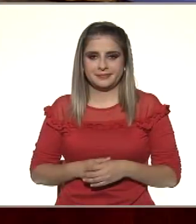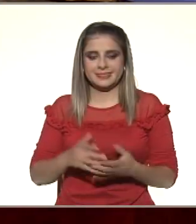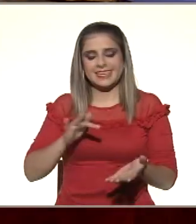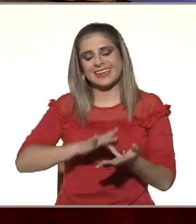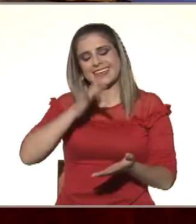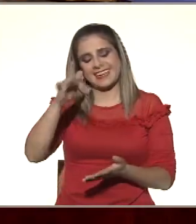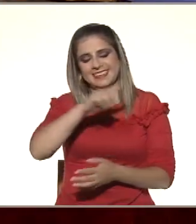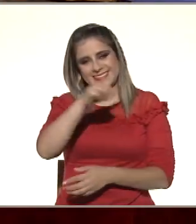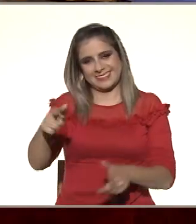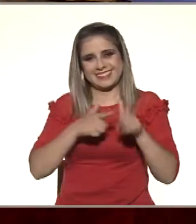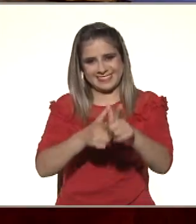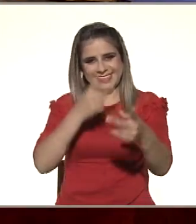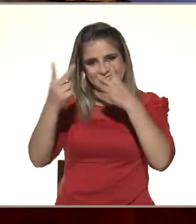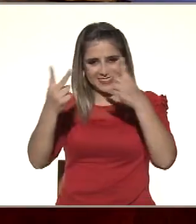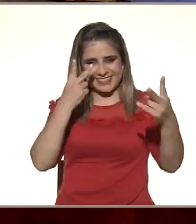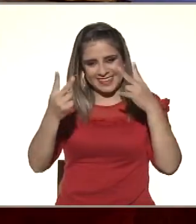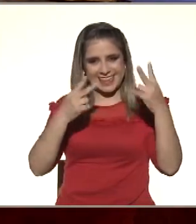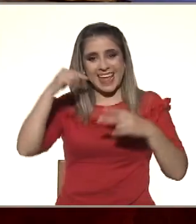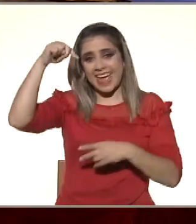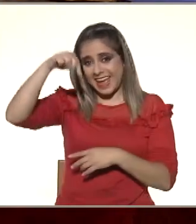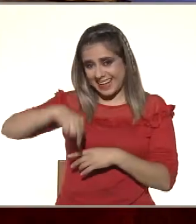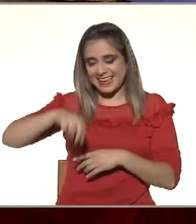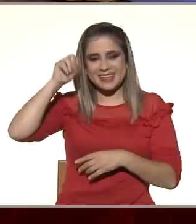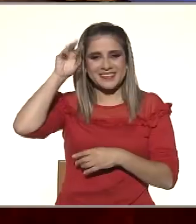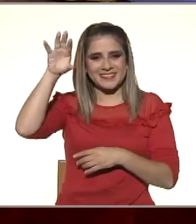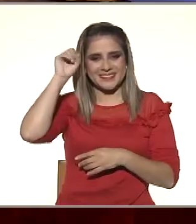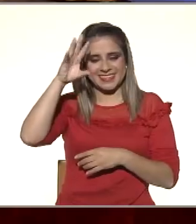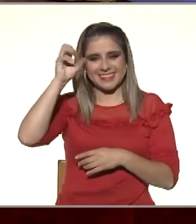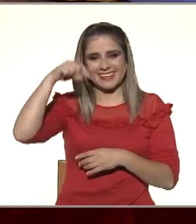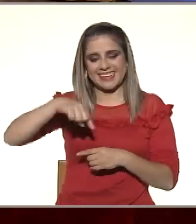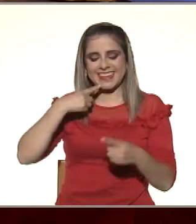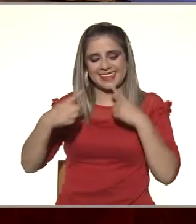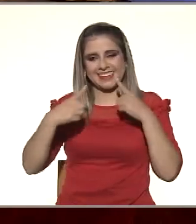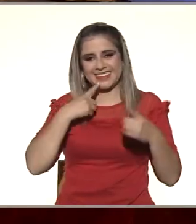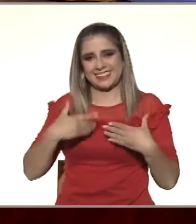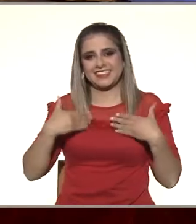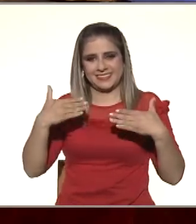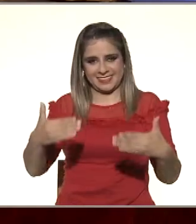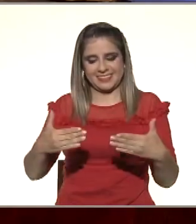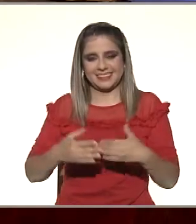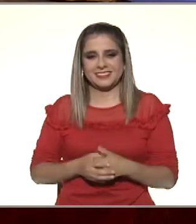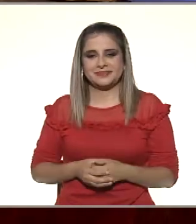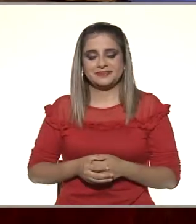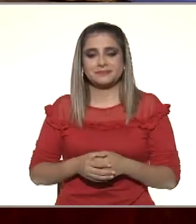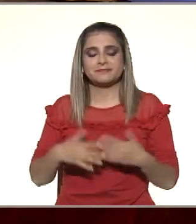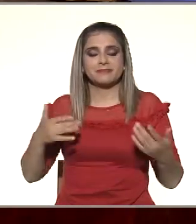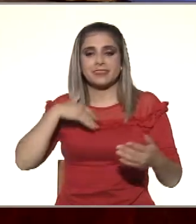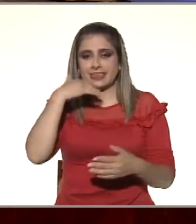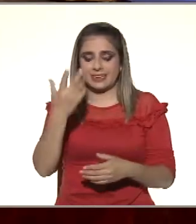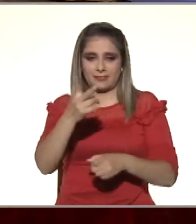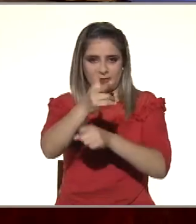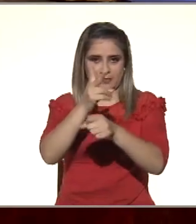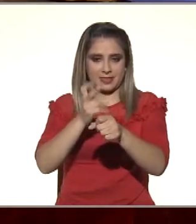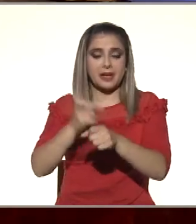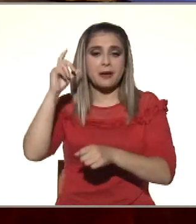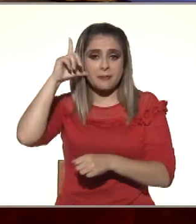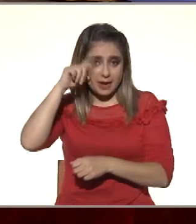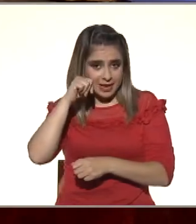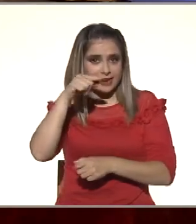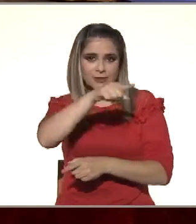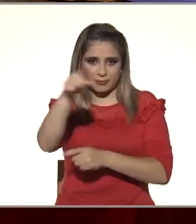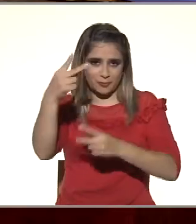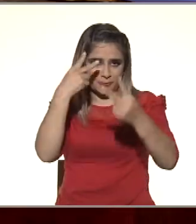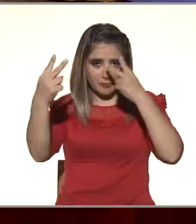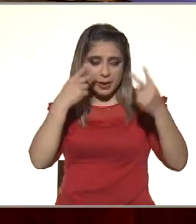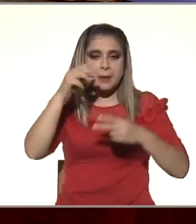Gracias por continuar con nosotros. Estamos completamente en vivo aquí en su programa Diálogos en Confianza. Quiero invitarlos a que mañana no se pierdan la emisión. En